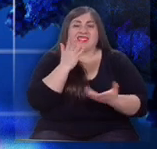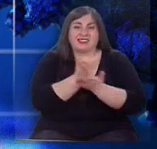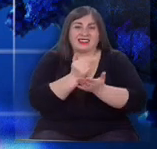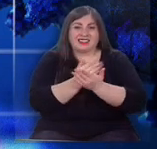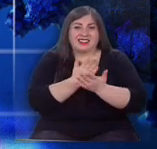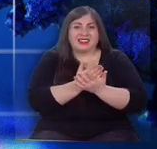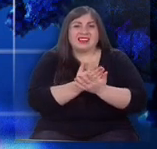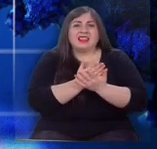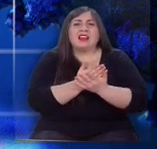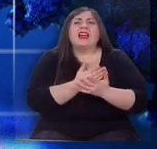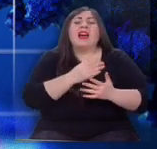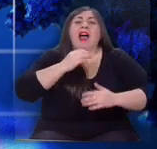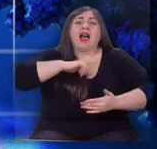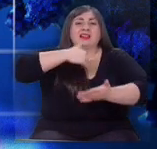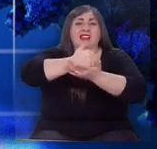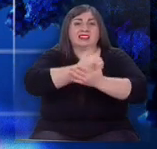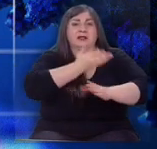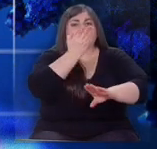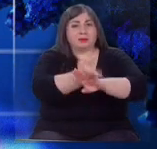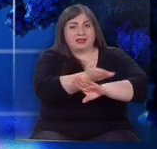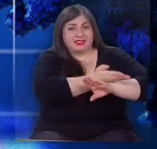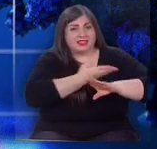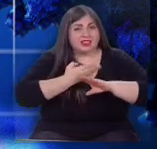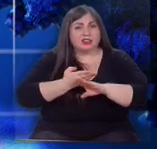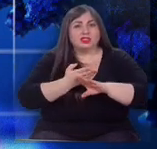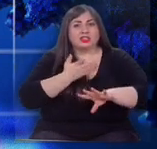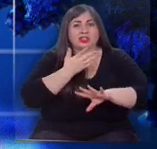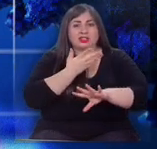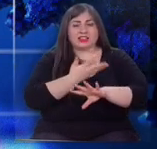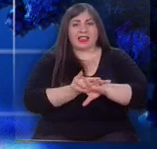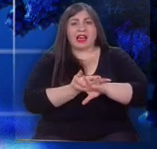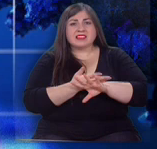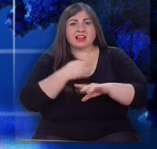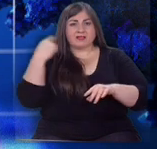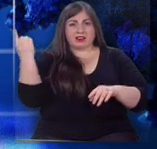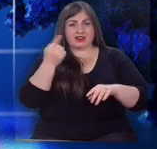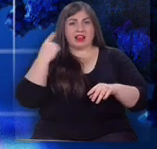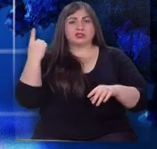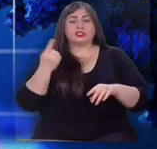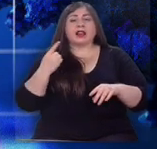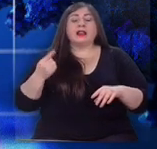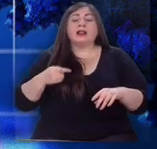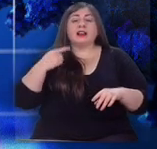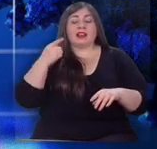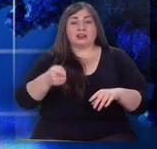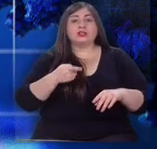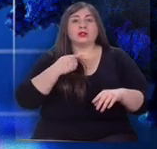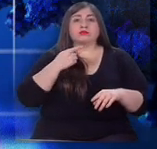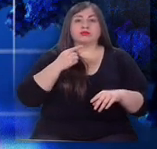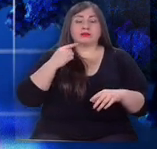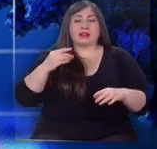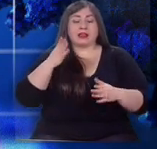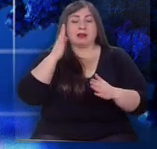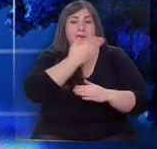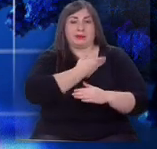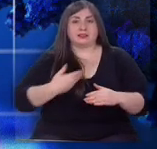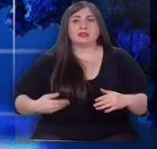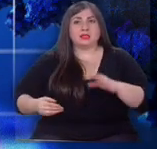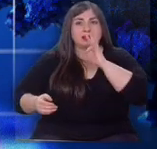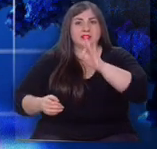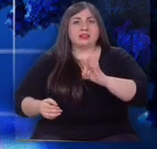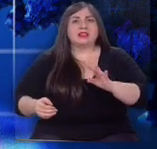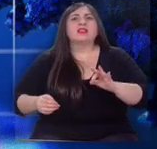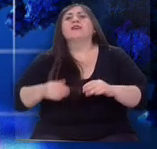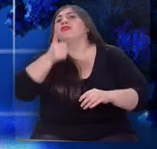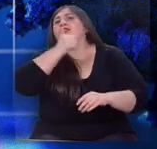Los alcaldes han estado pidiendo de manera insistente, algunos de ellos, que haya un confinamiento a nivel nacional, cuestión que ha sido descartada por el Ejecutivo. Deficiencia hospitalaria,